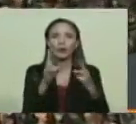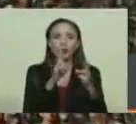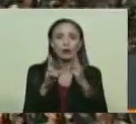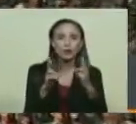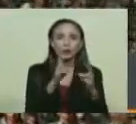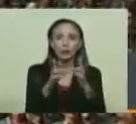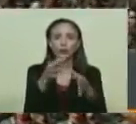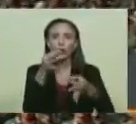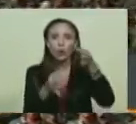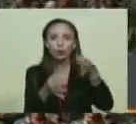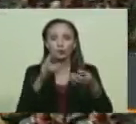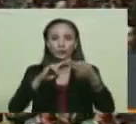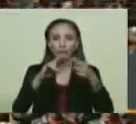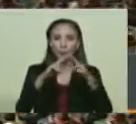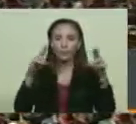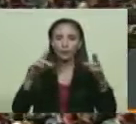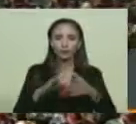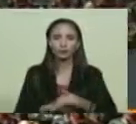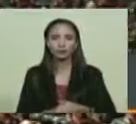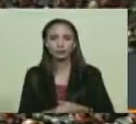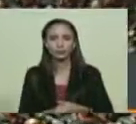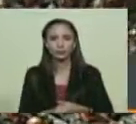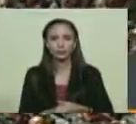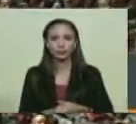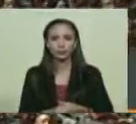Interiores, Justicia y Paz.